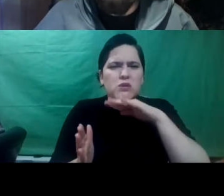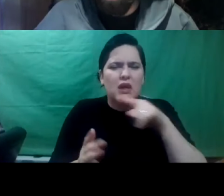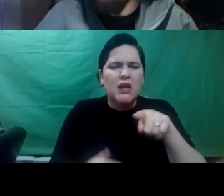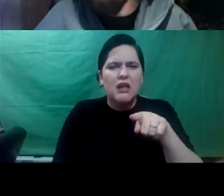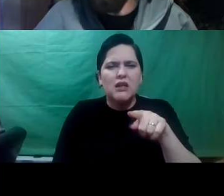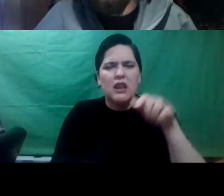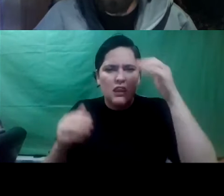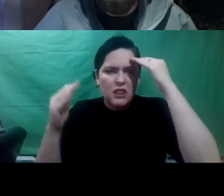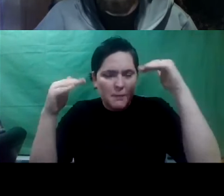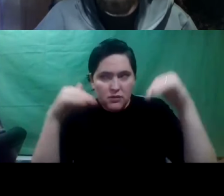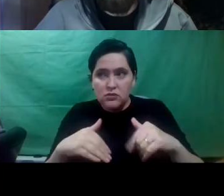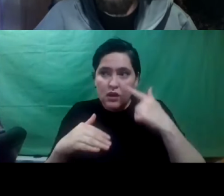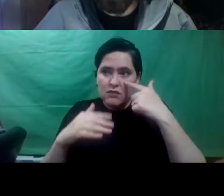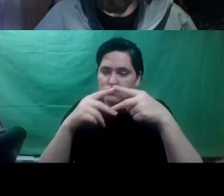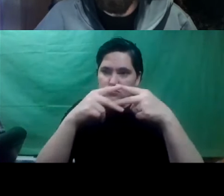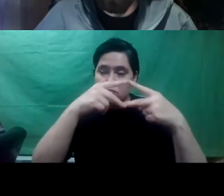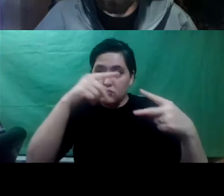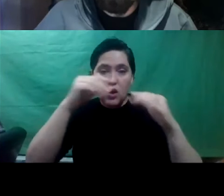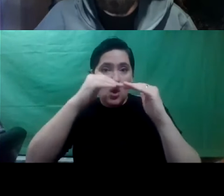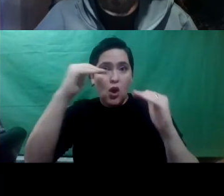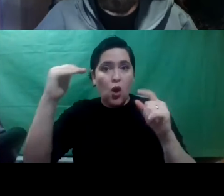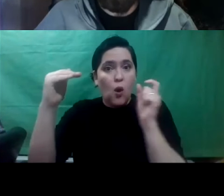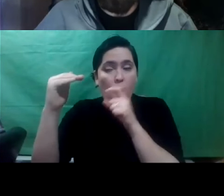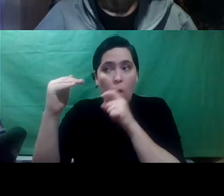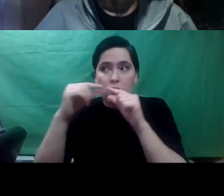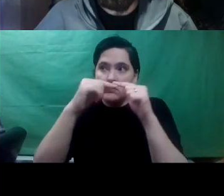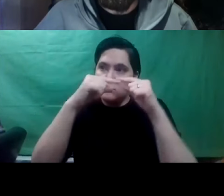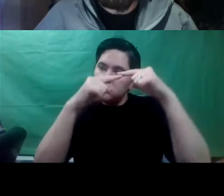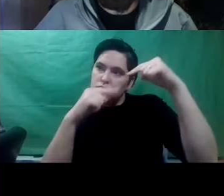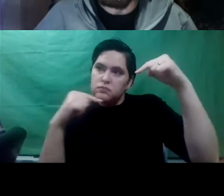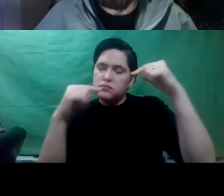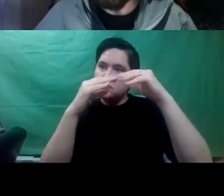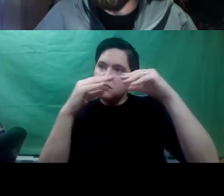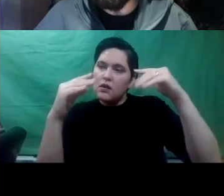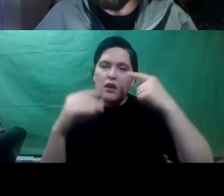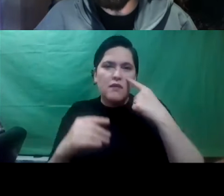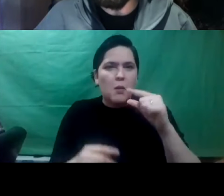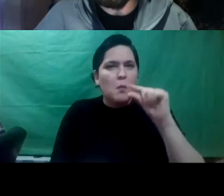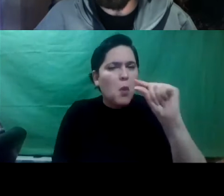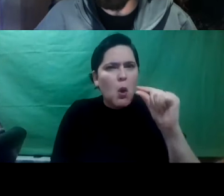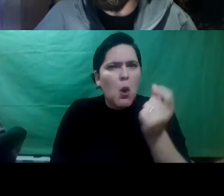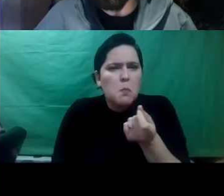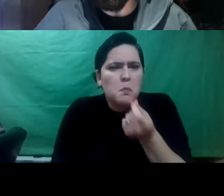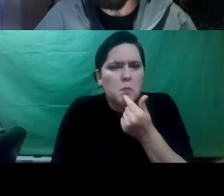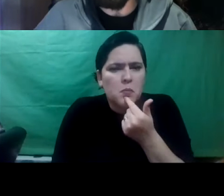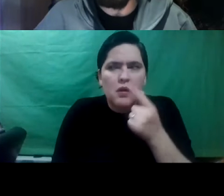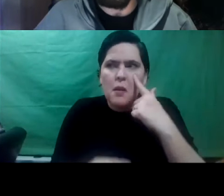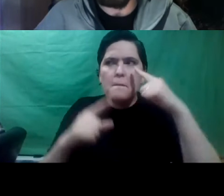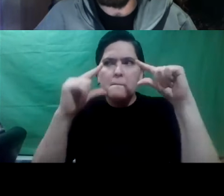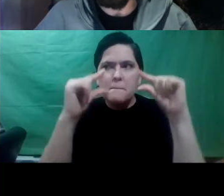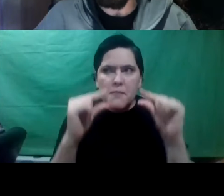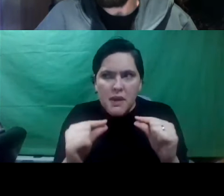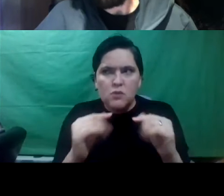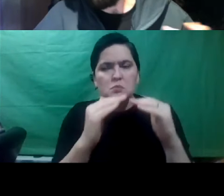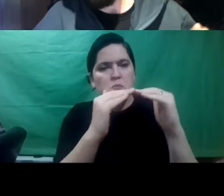el trazo rojo cómo con una simple dosis de psilocibina los síntomas de depresión se reducen y se sostienen por